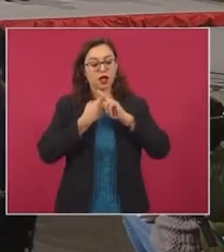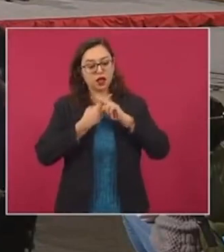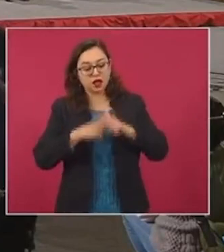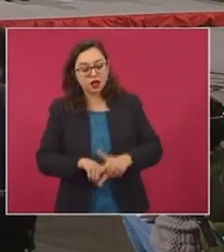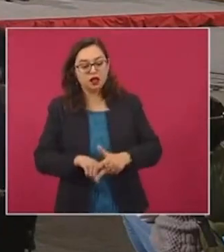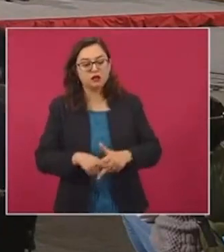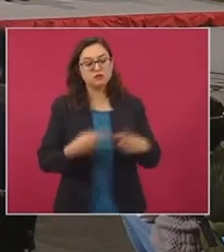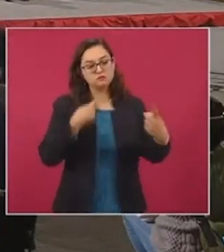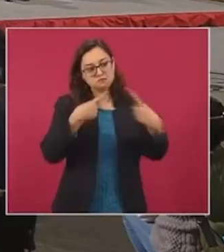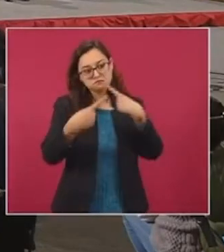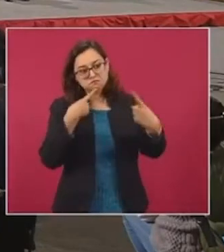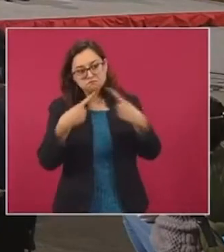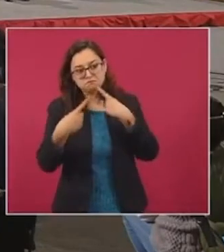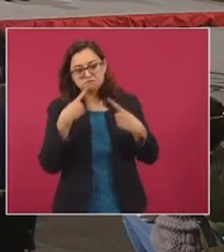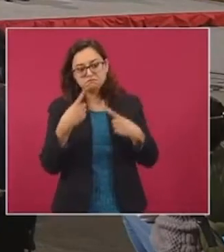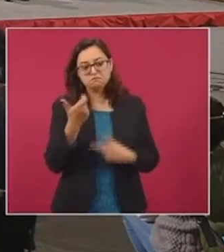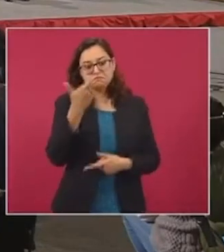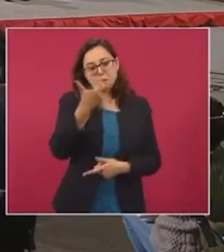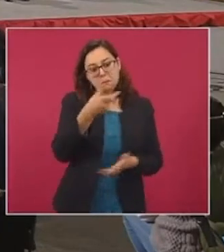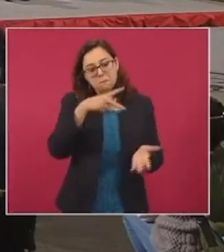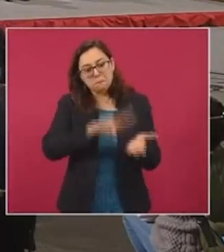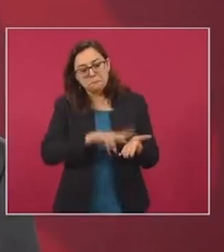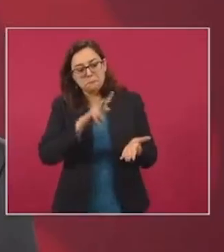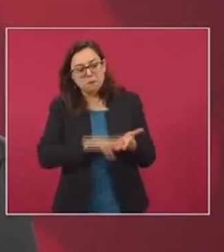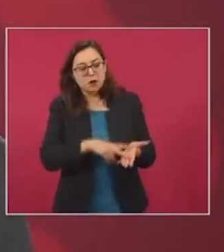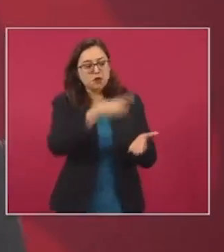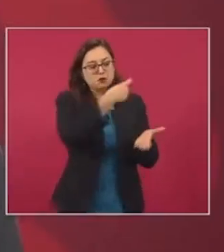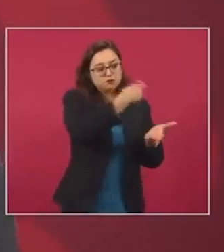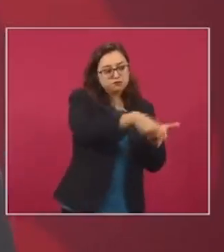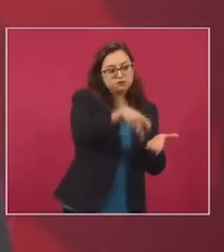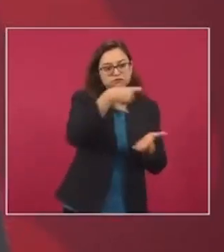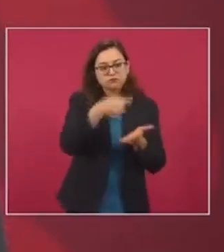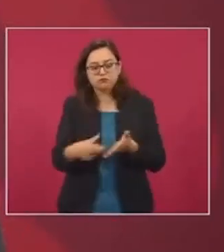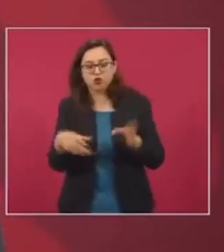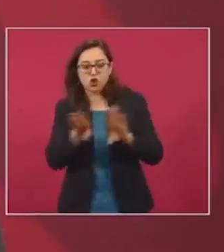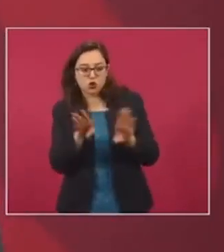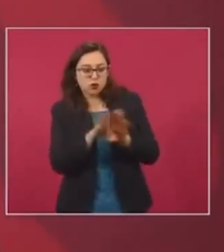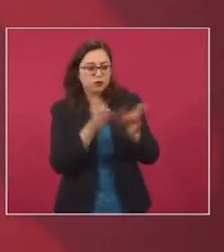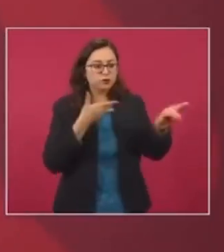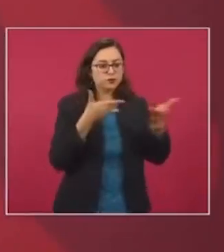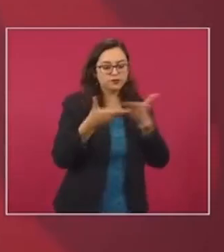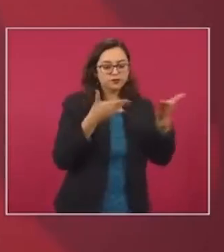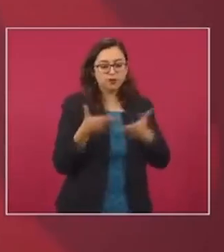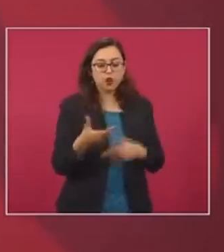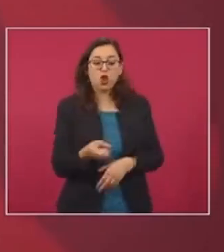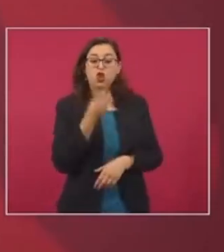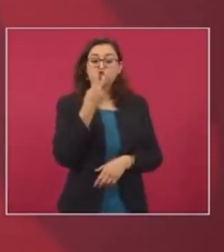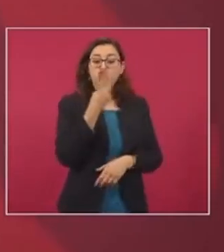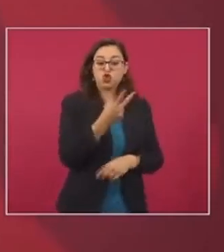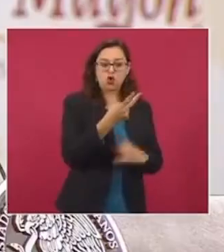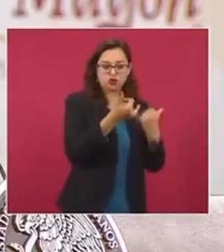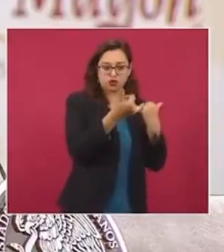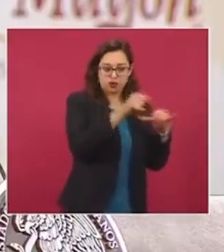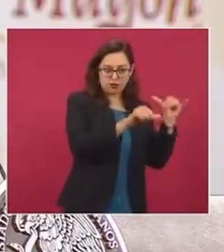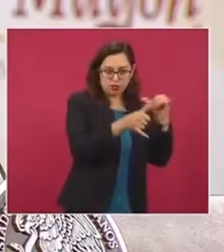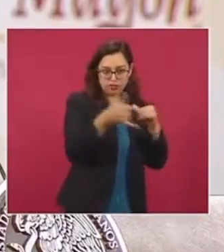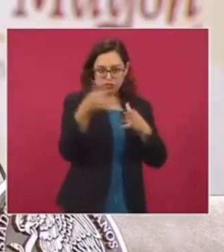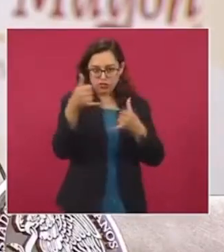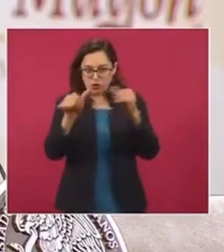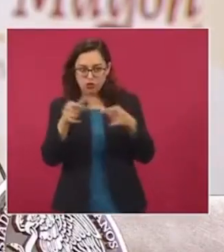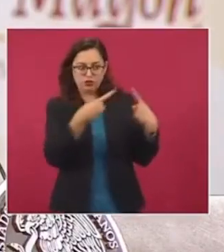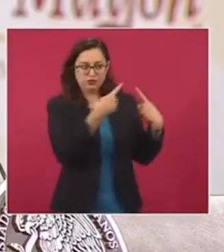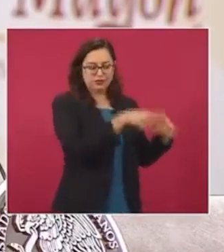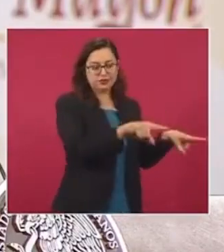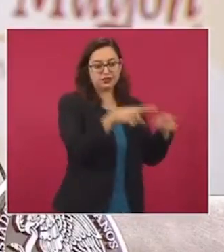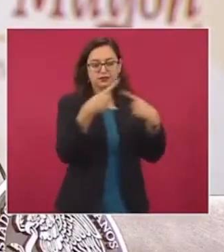estamos en pláticas con los dos laboratorios que lo producen son dos medicamentos diferentes tienen indicaciones muy específicas y esto